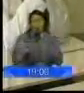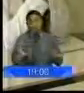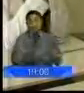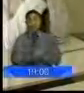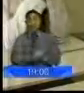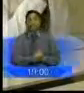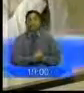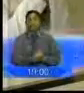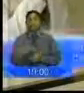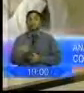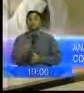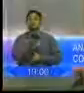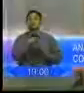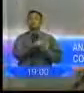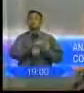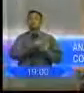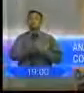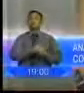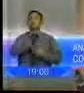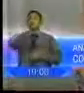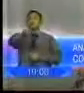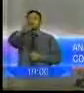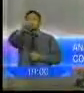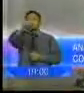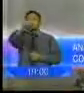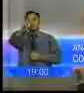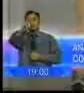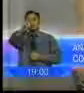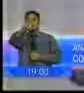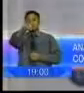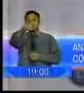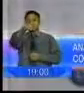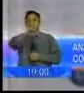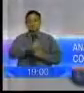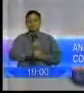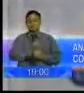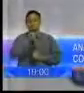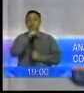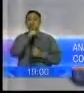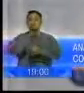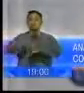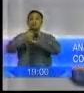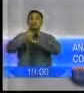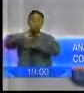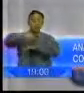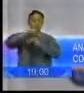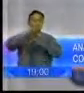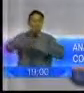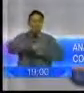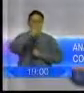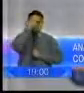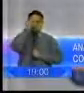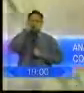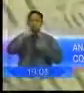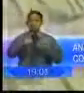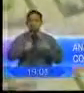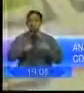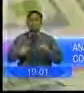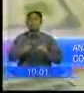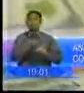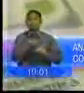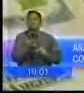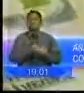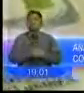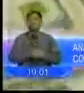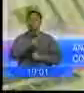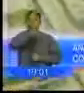coincide la jurista Beatriz Rodríguez, para quien el único ente que debe determinar si Topic conocía o no el origen ilícito de este dinero es